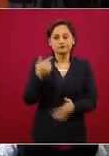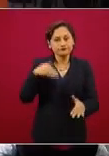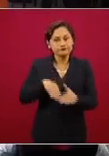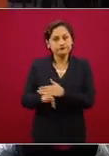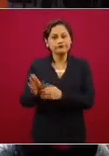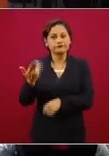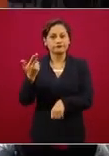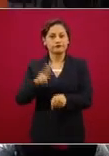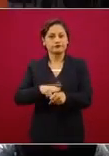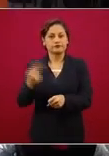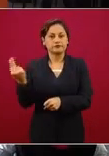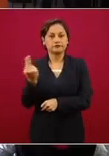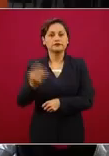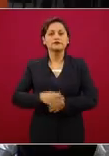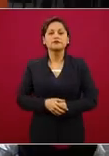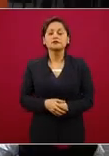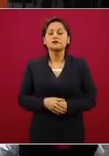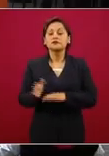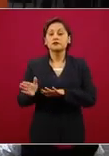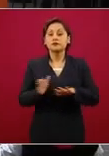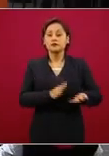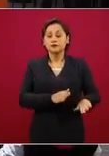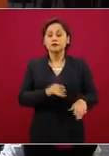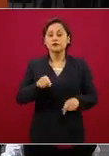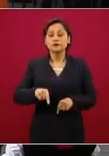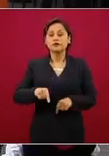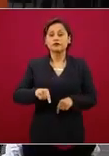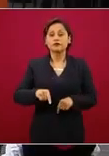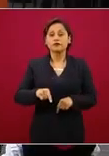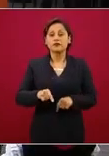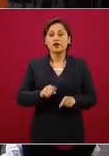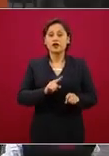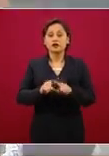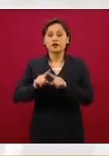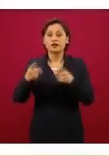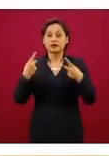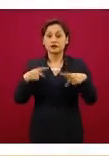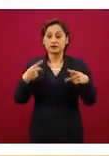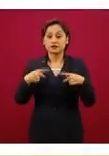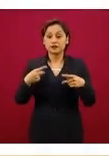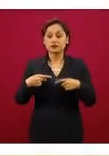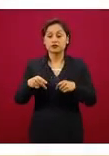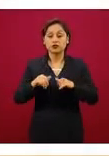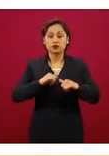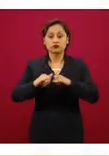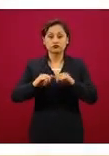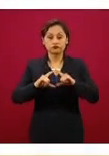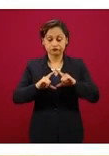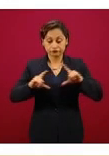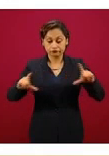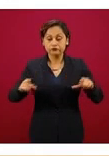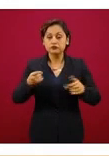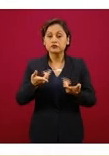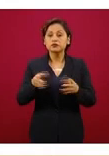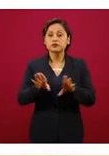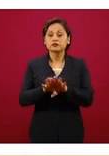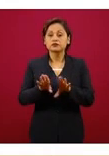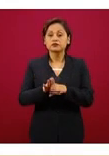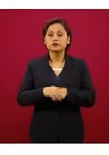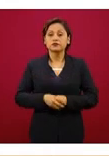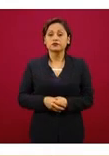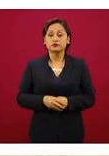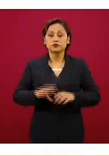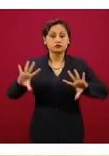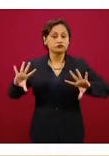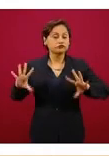siguiente. A nivel general tenemos los casos acumulados que han variado poco en la representación en el mapa, dado que es la suma,